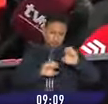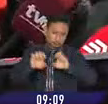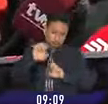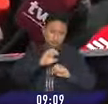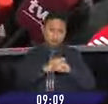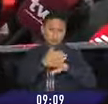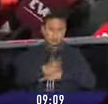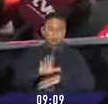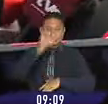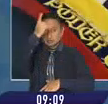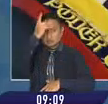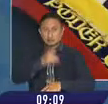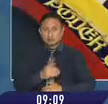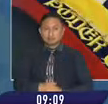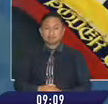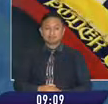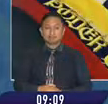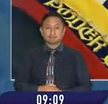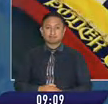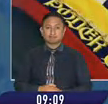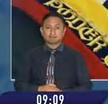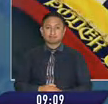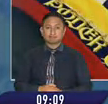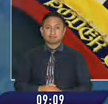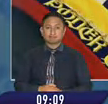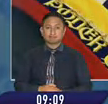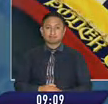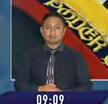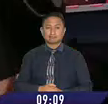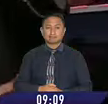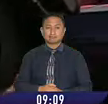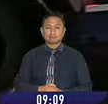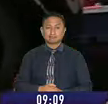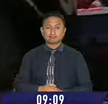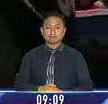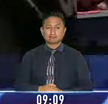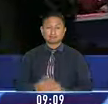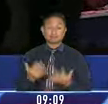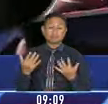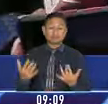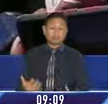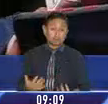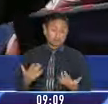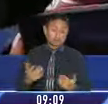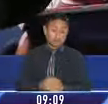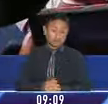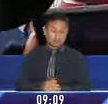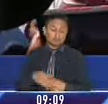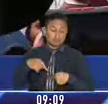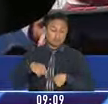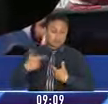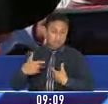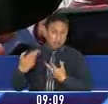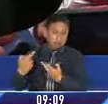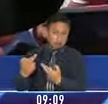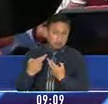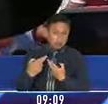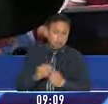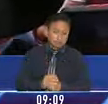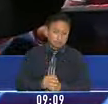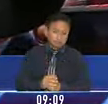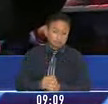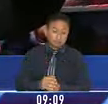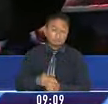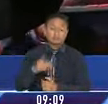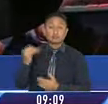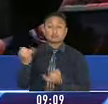luego tomaremos decisiones. Búsqueda de Germán Cáceres. Esperamos que nos den respuesta hasta el fin